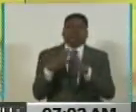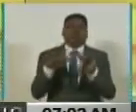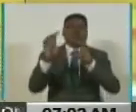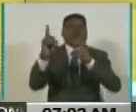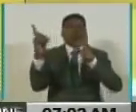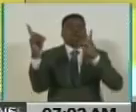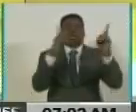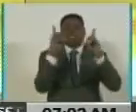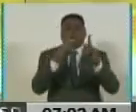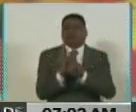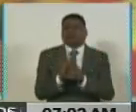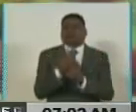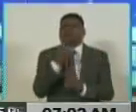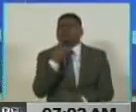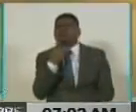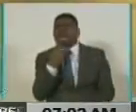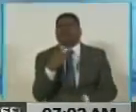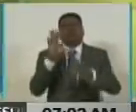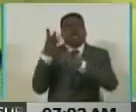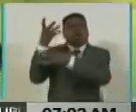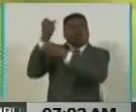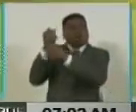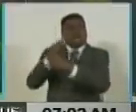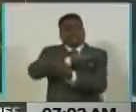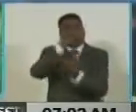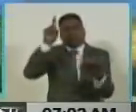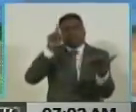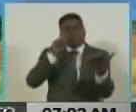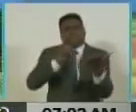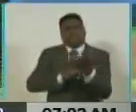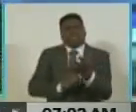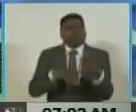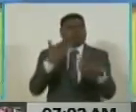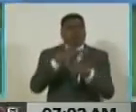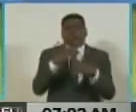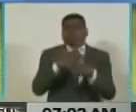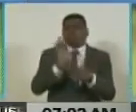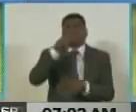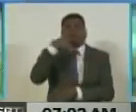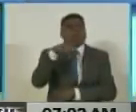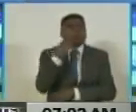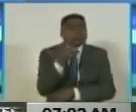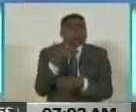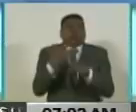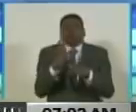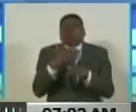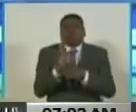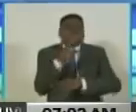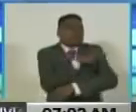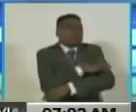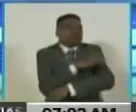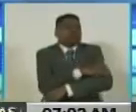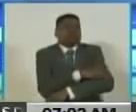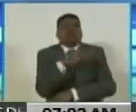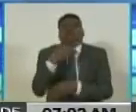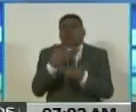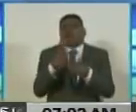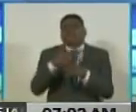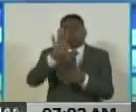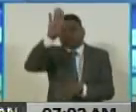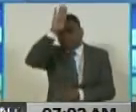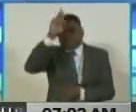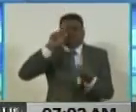los mediadores. ¿Hay una confianza verdadera del pueblo venezolano, independientemente del partido político, la posición política que tenga sobre el Vaticano, sobre la UNASUR, no sobre